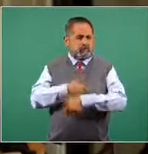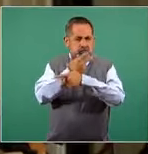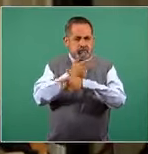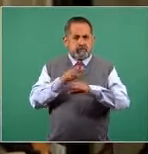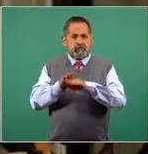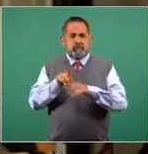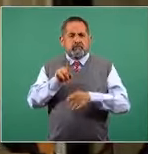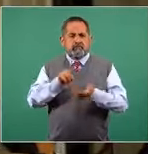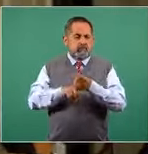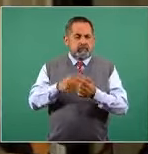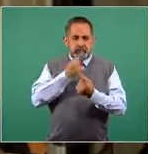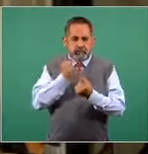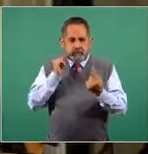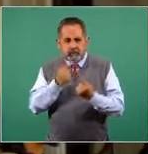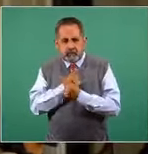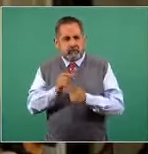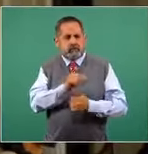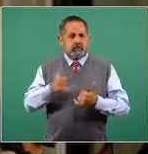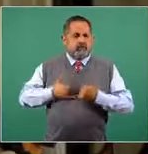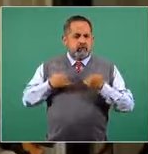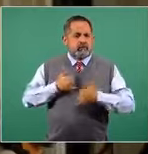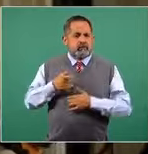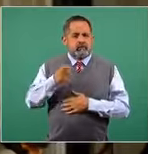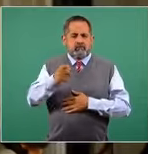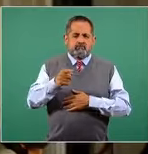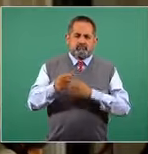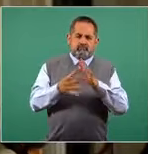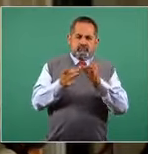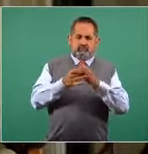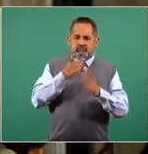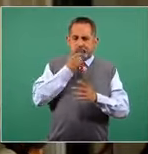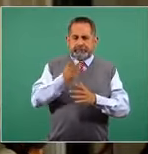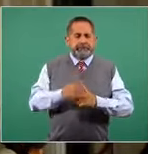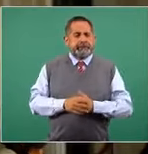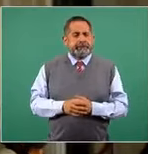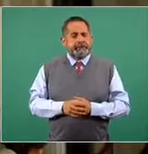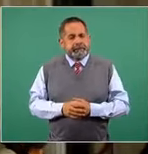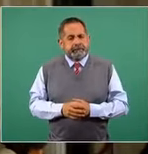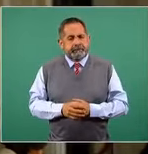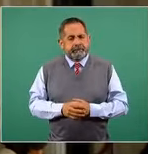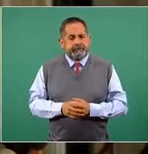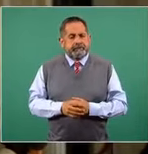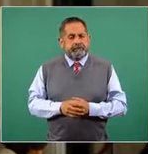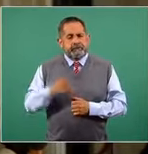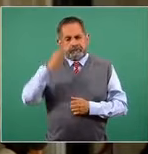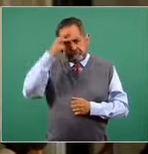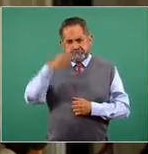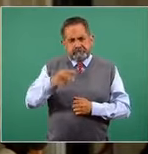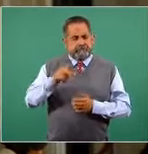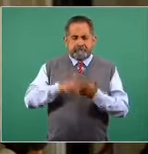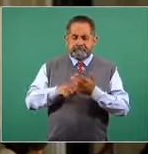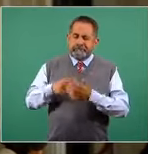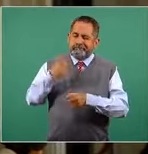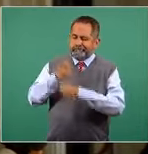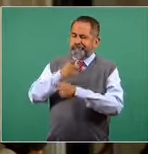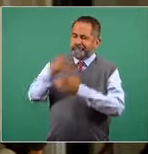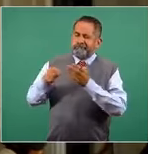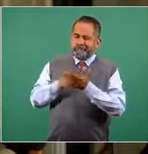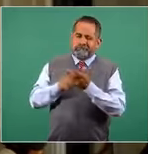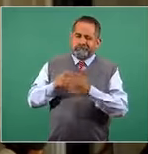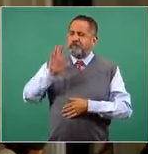la nutrición en niños, niñas y adolescentes, habían expresado que México estaba dentro de los primeros lugares